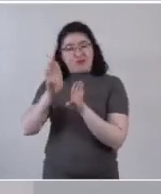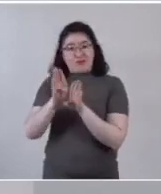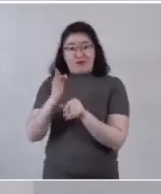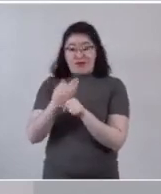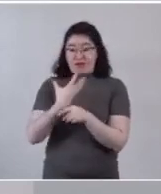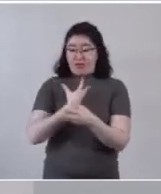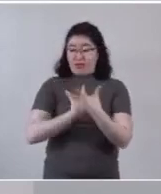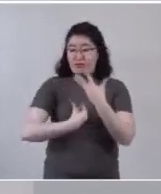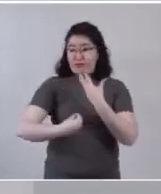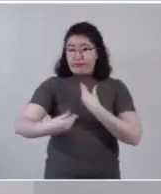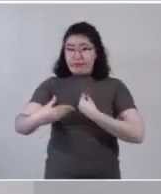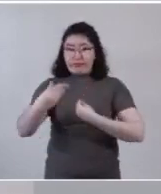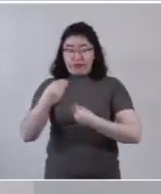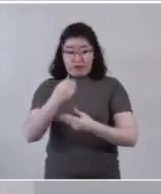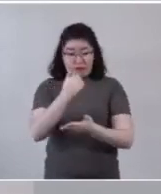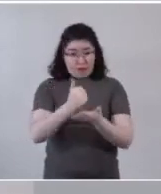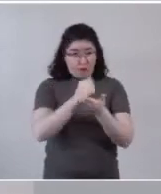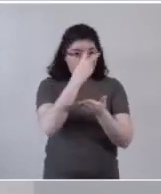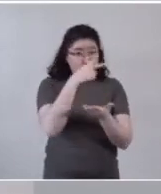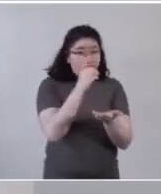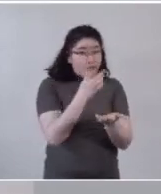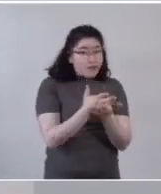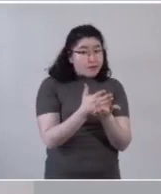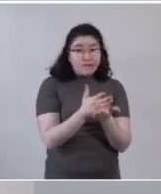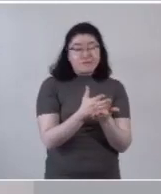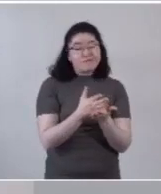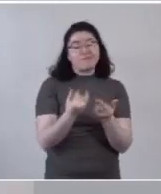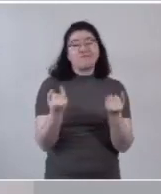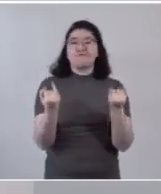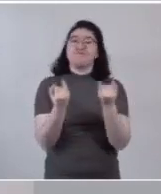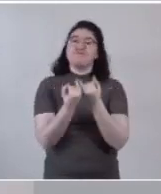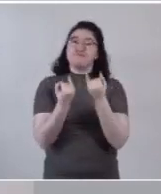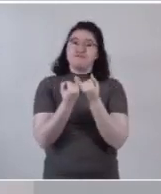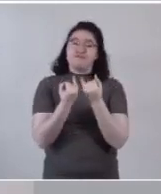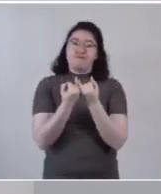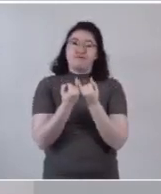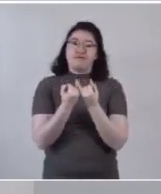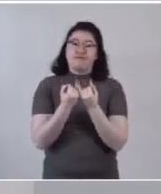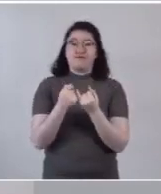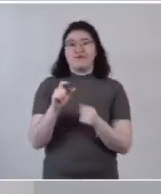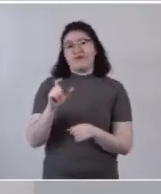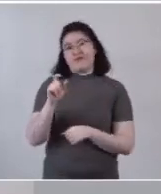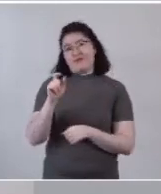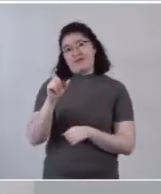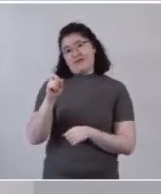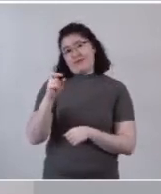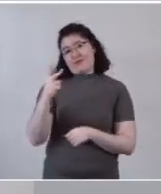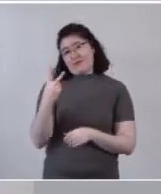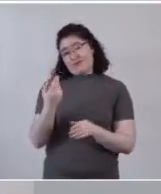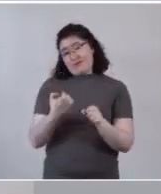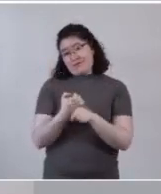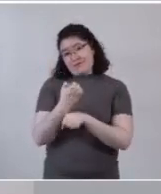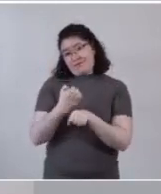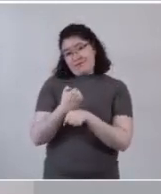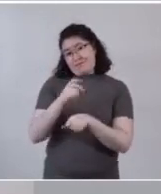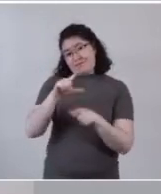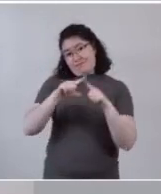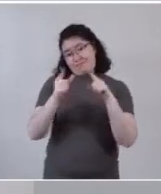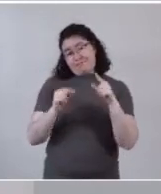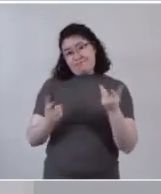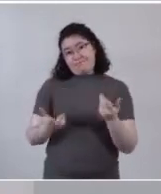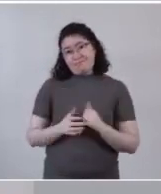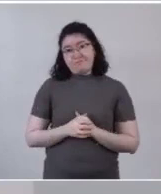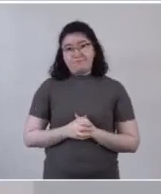pandemia, no solamente en la Ciudad de México, sino en los 32 entidades de la República.